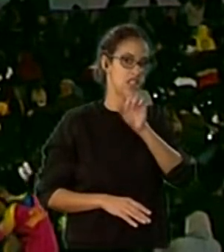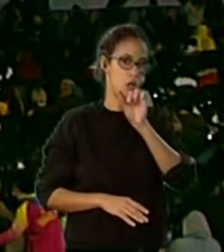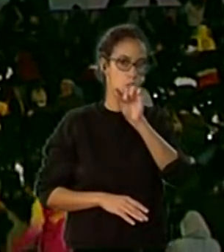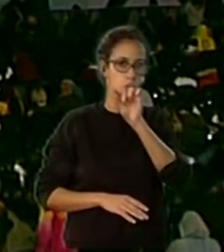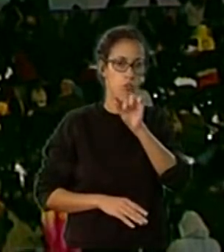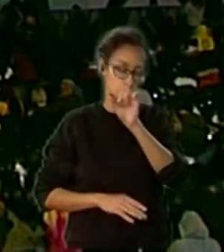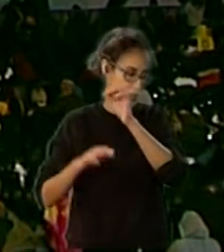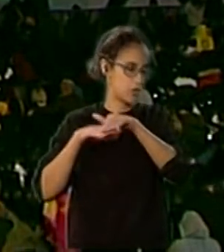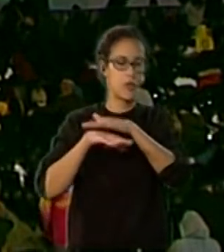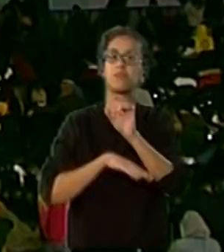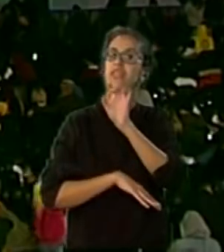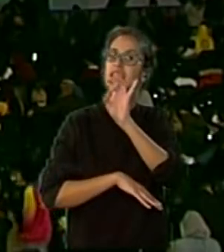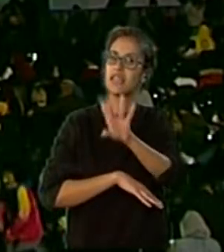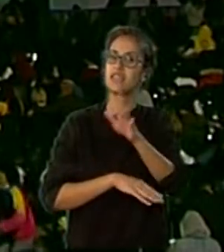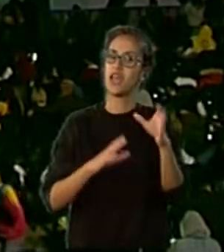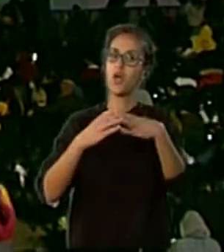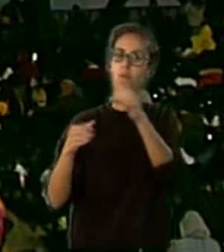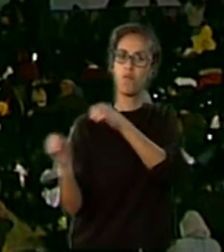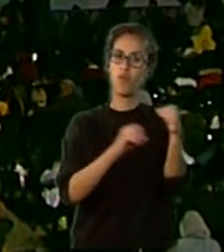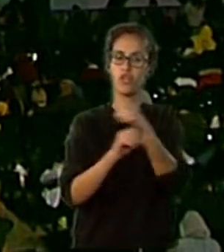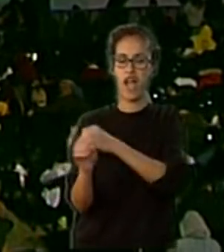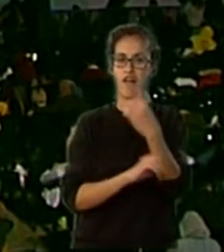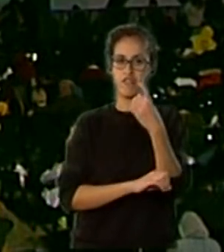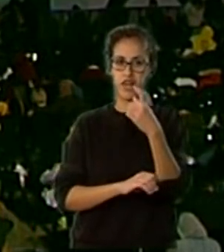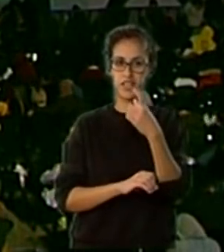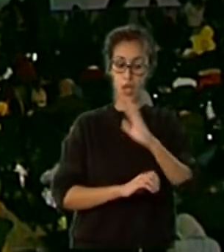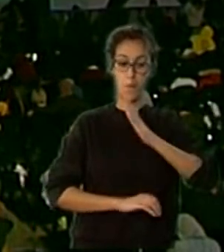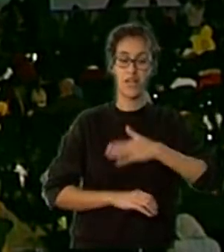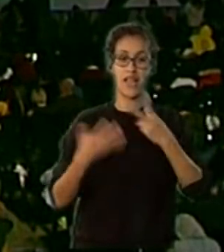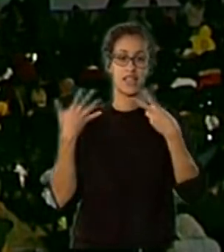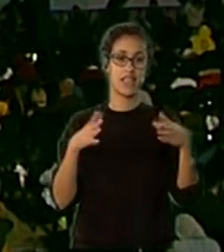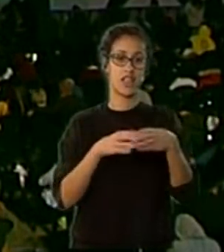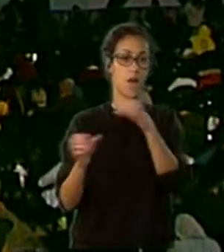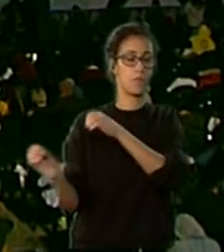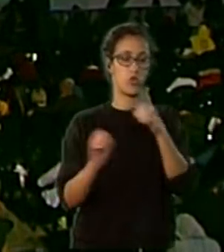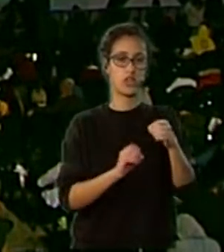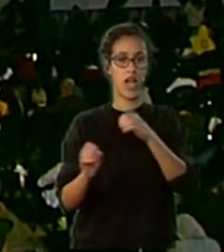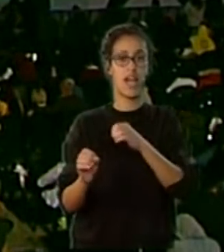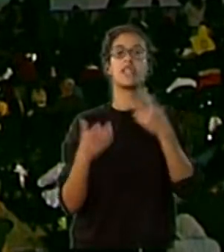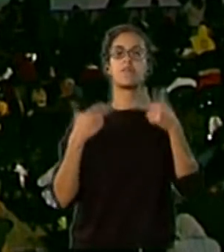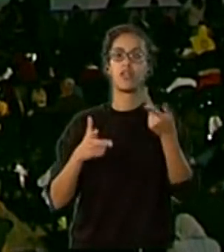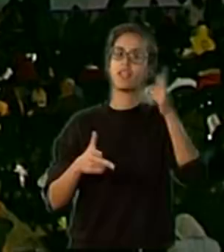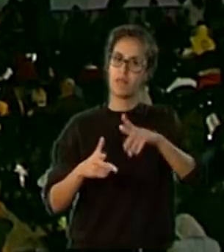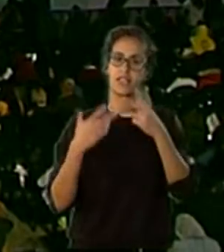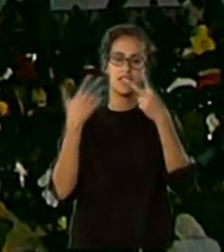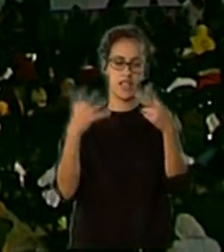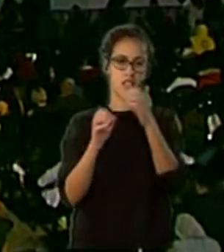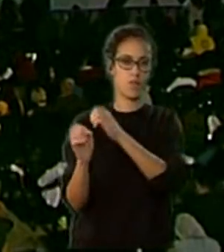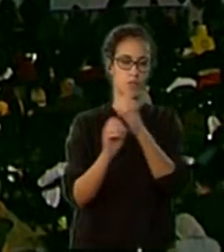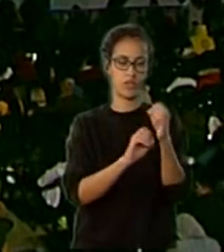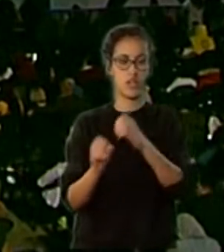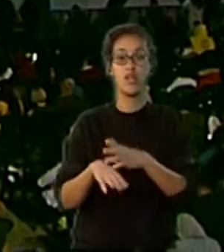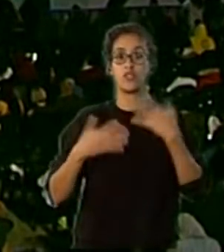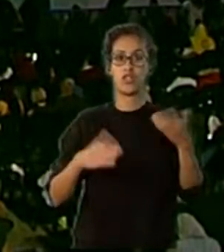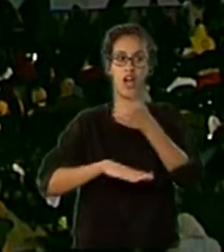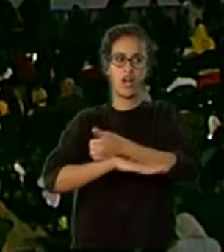los Erenkenkenes. Mañana quedan 7 murgas y el próximo miércoles quedan otros 7 murgas. Así que, de momento, ni siquiera el jurado sabe